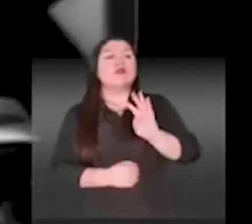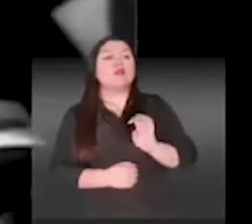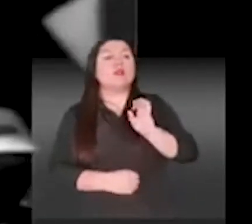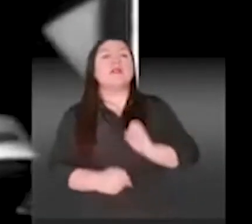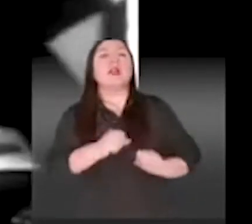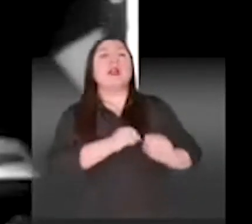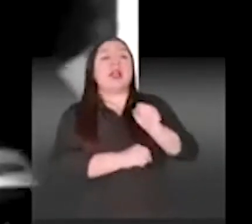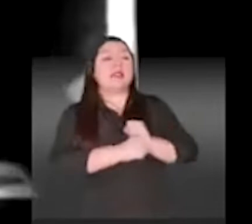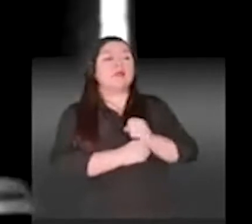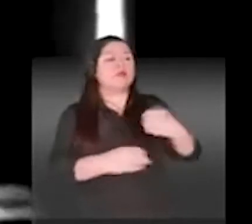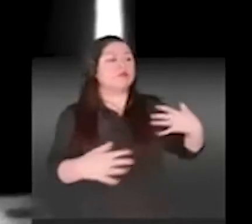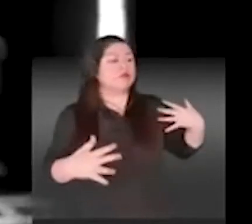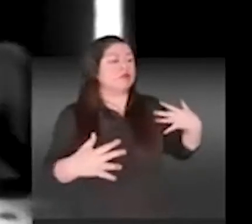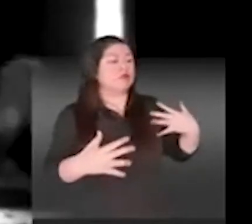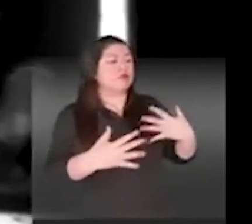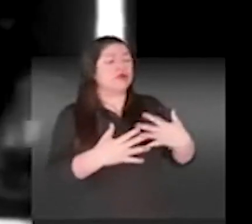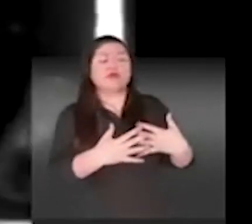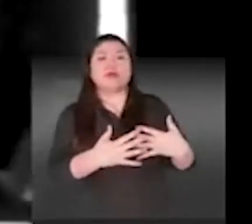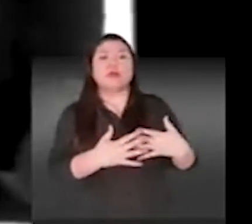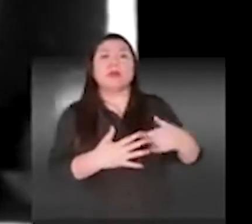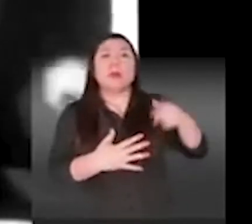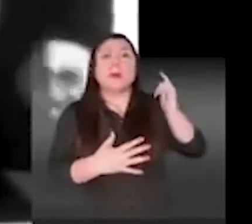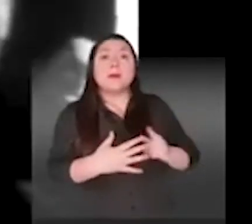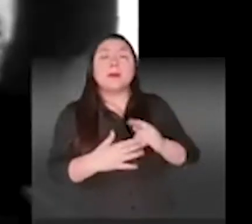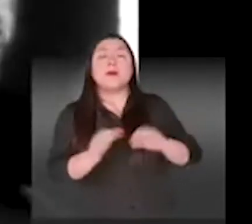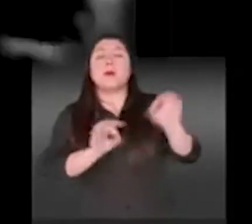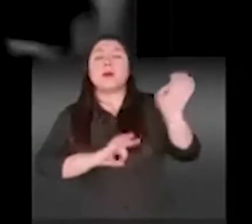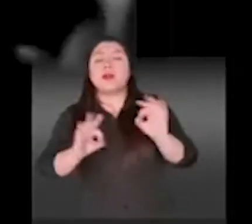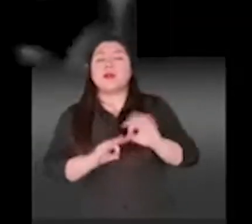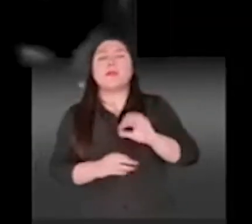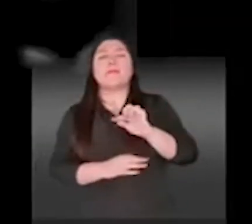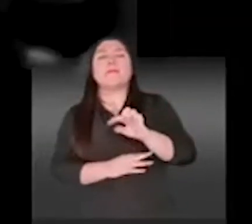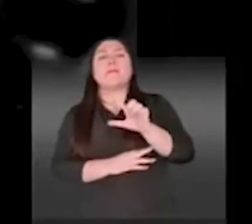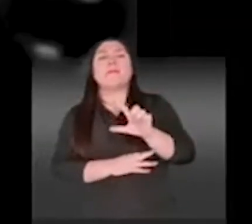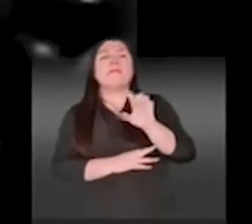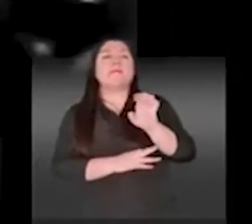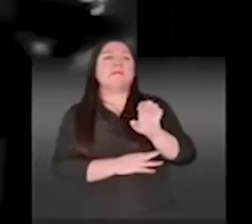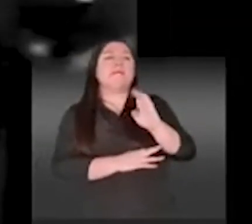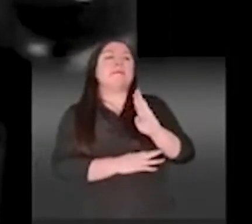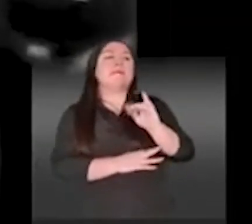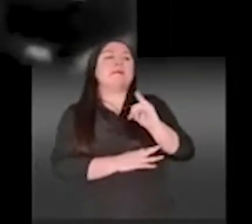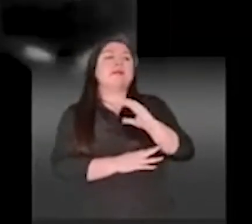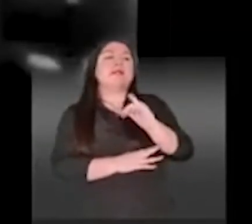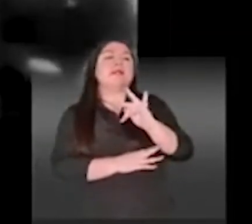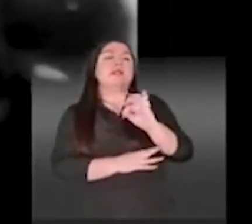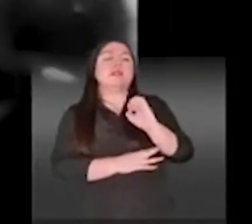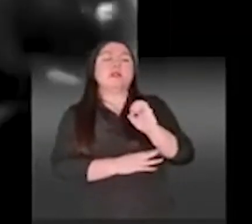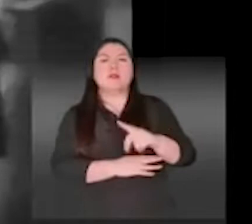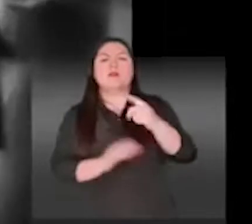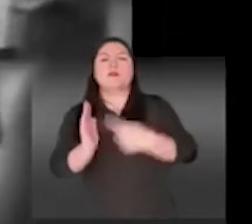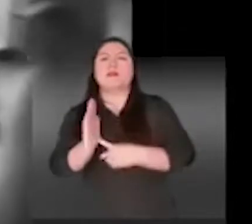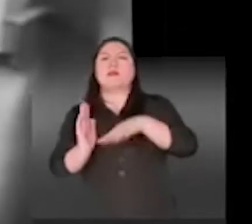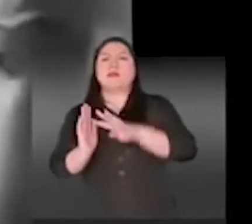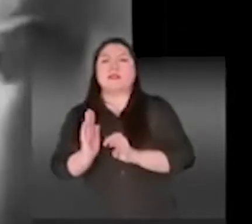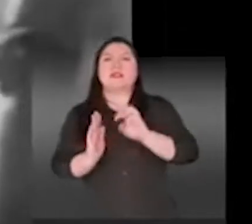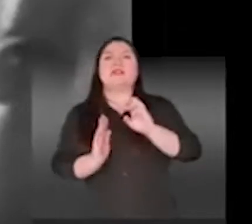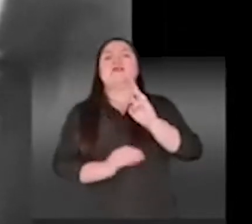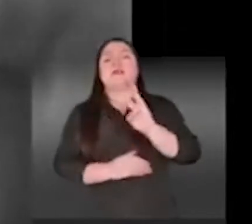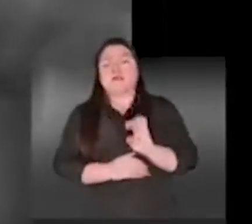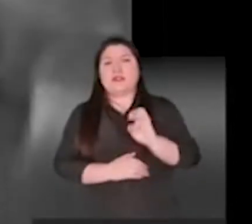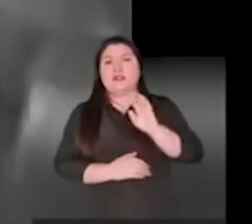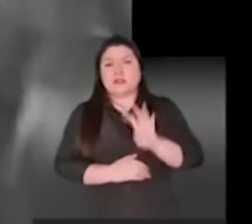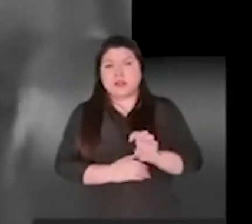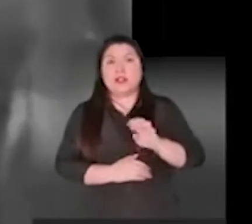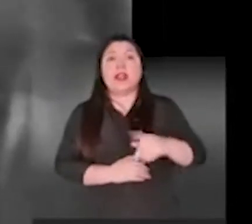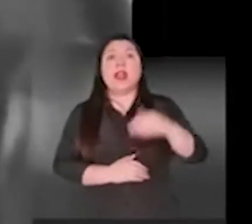Con solo 9 años de vida, la Registraduría organizó el plebiscito de 1957, clave en la historia por dos razones.